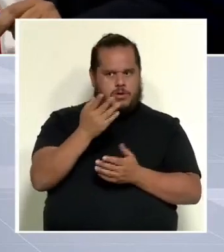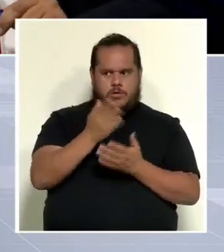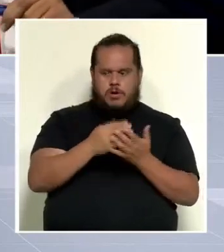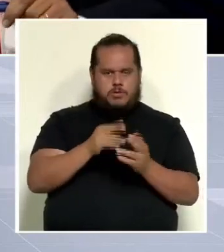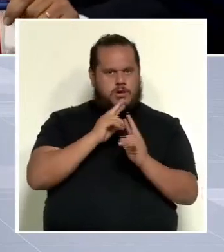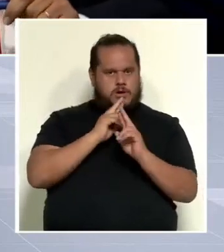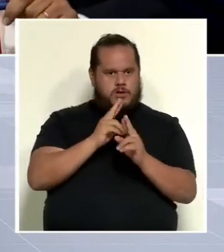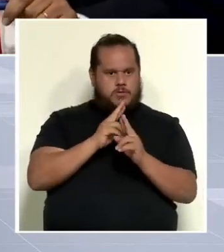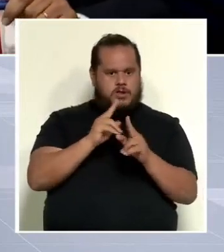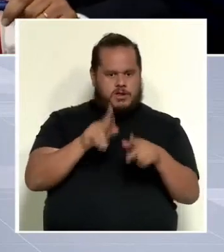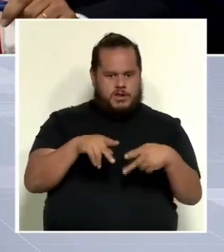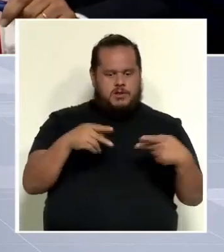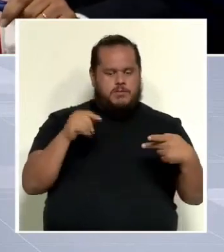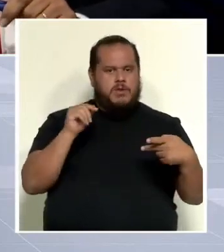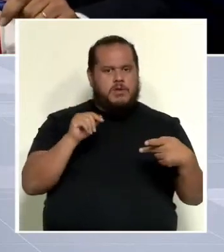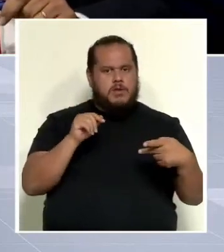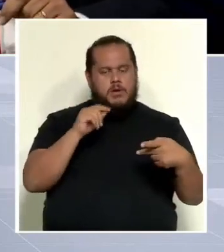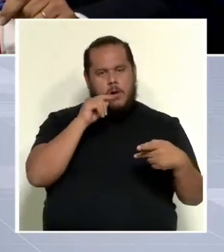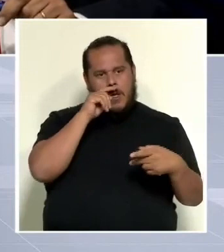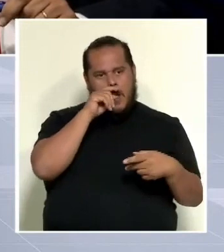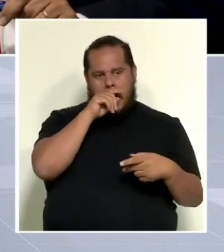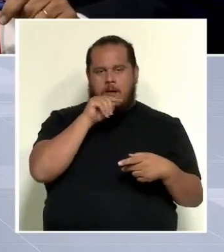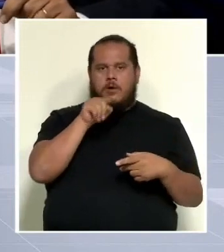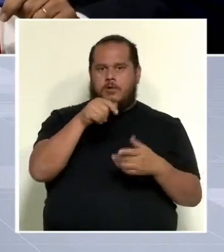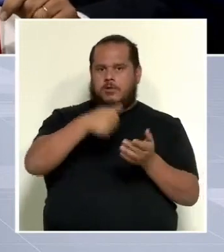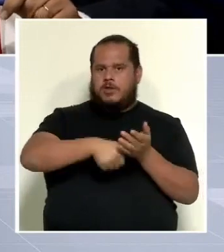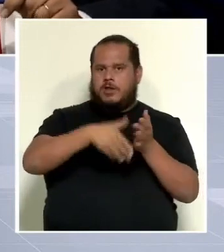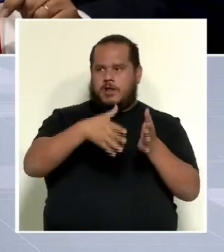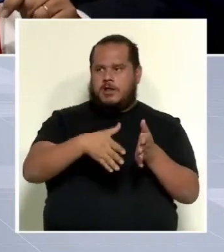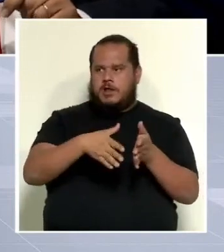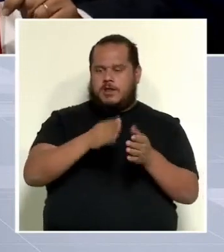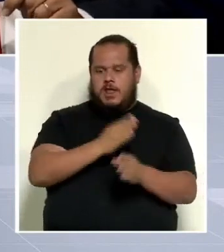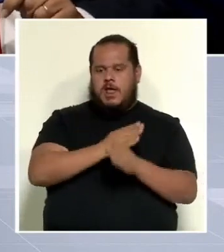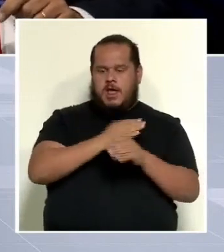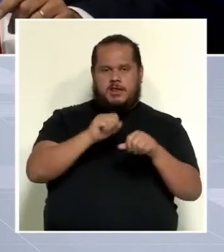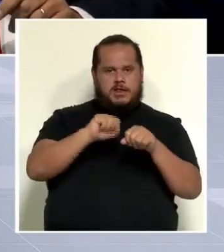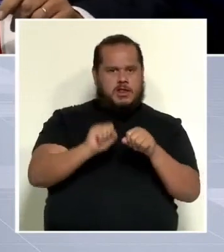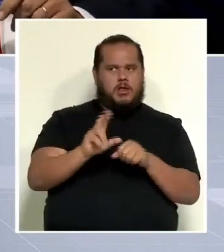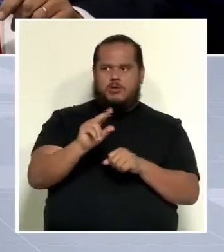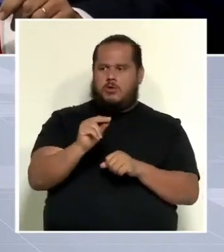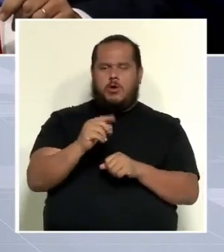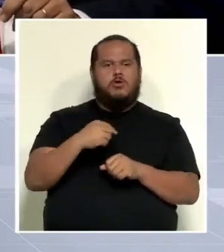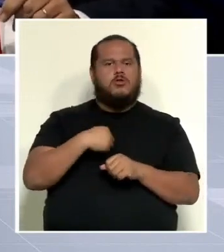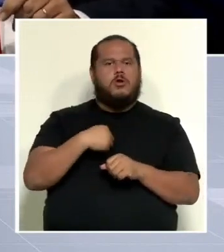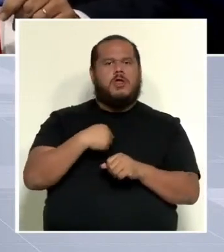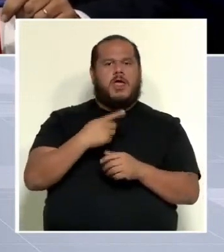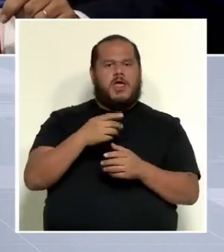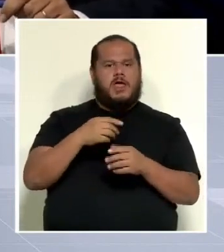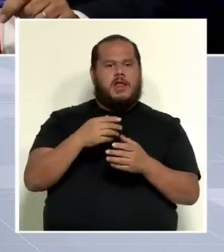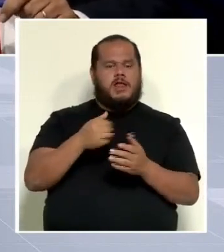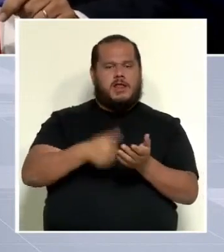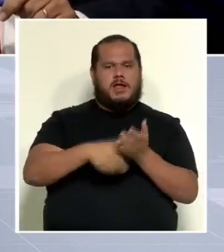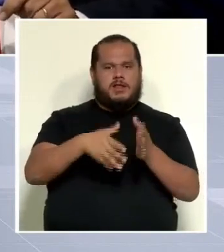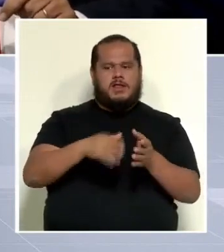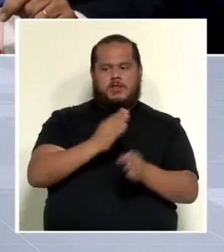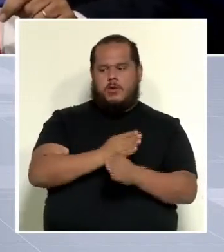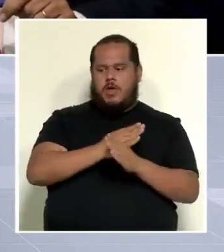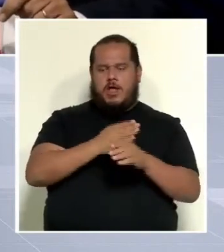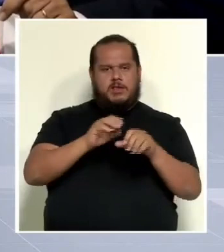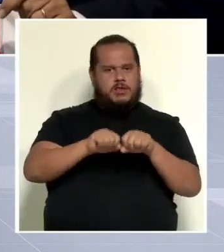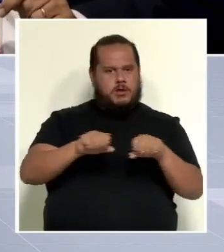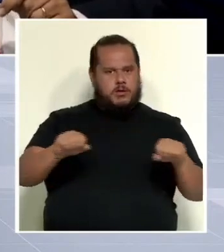respuestas en prensa. Usted es el candidato antisistema, no soy el candidato anticorrupción. Entonces, cada